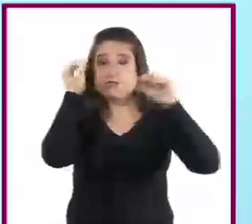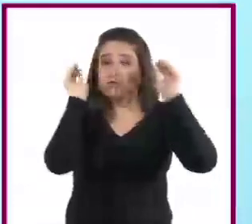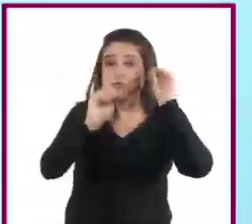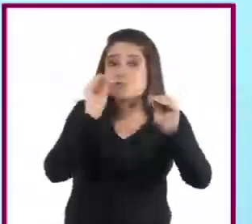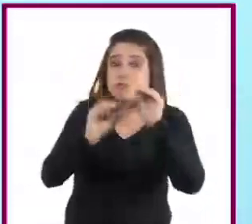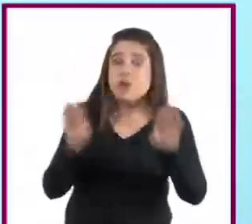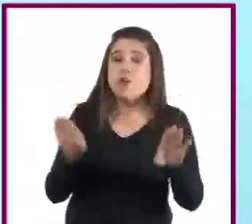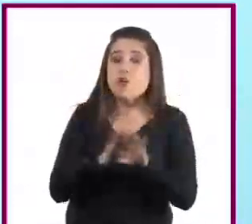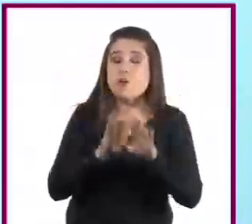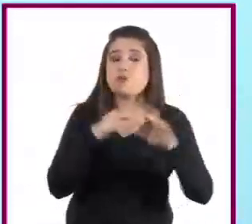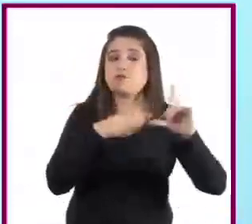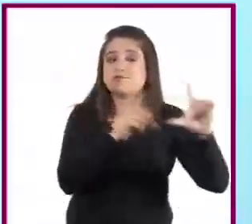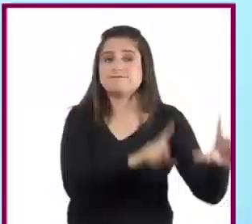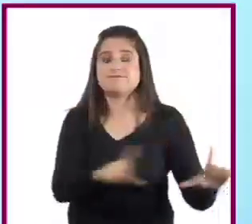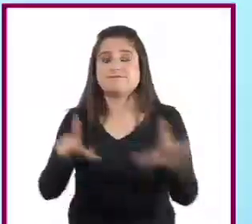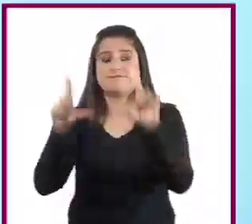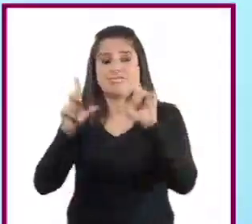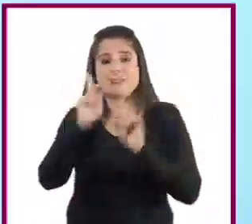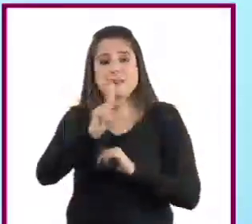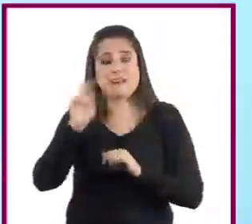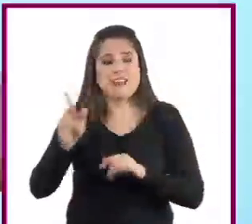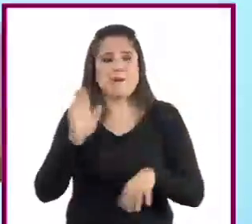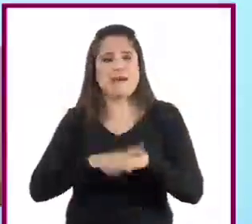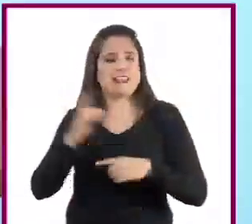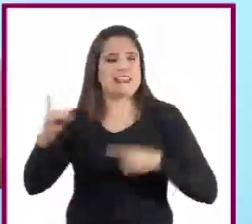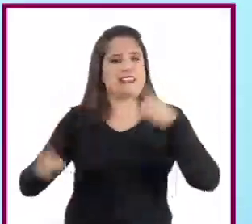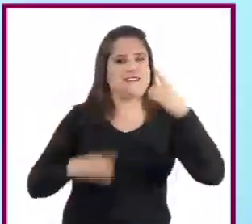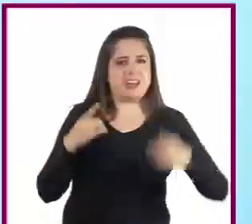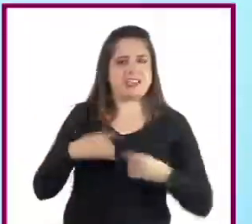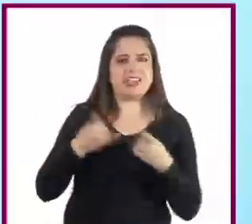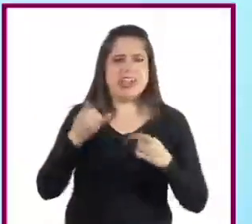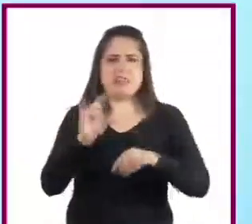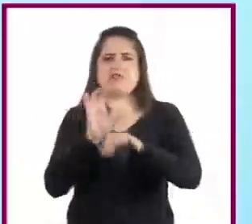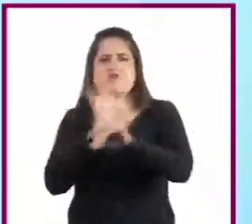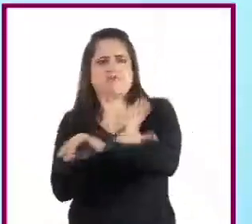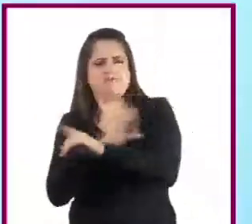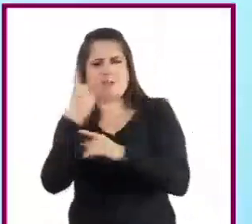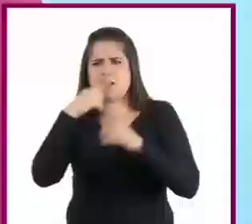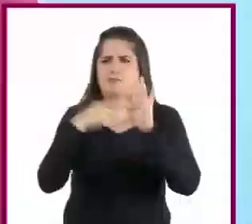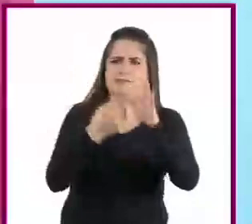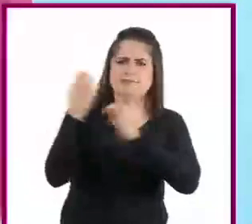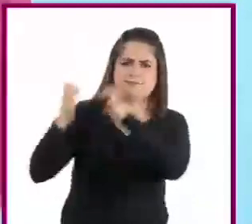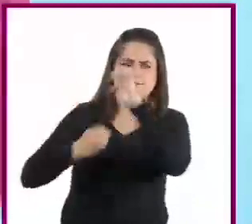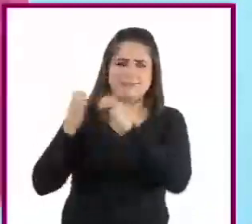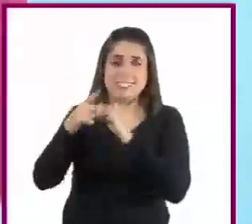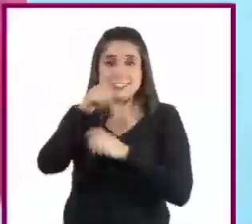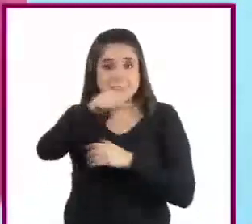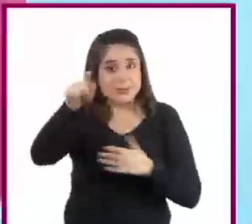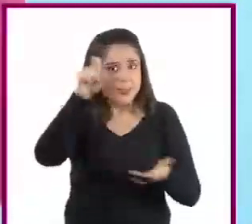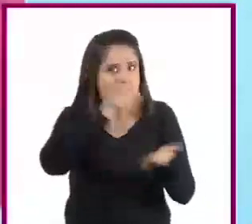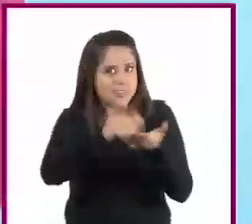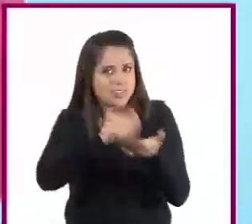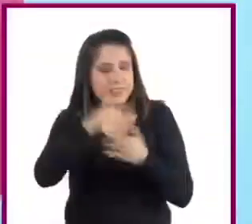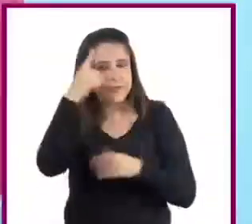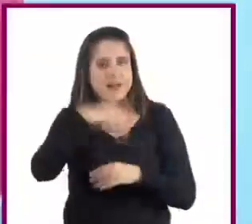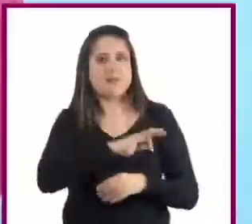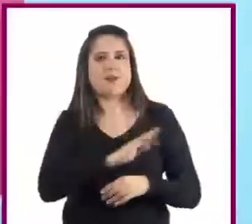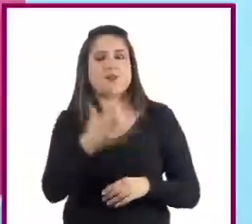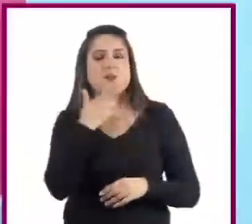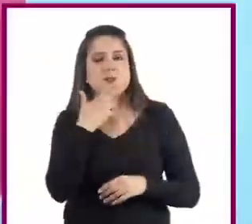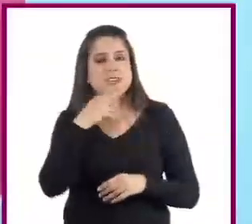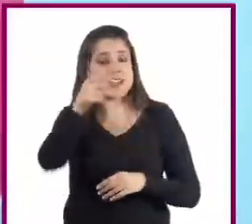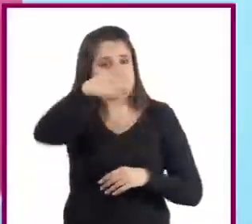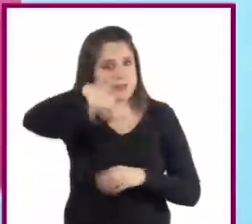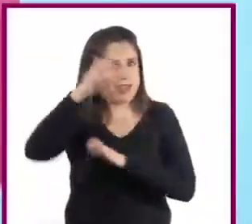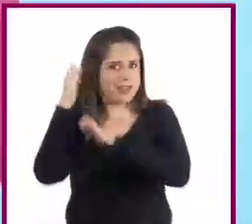hacer una presentación divertida, ágil y con la información pertinente. Tomen nota para que puedan usarlo en